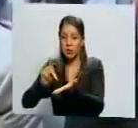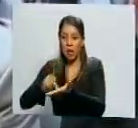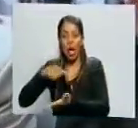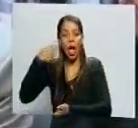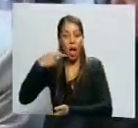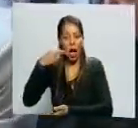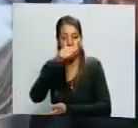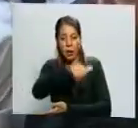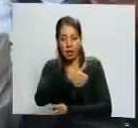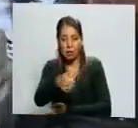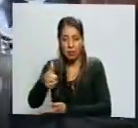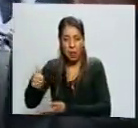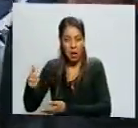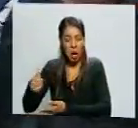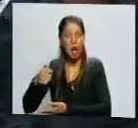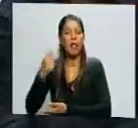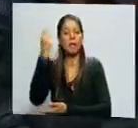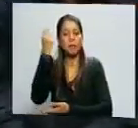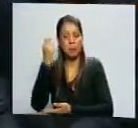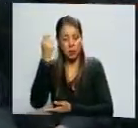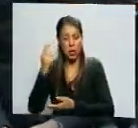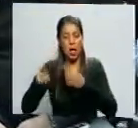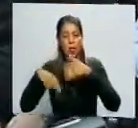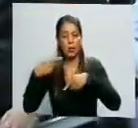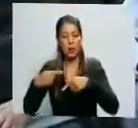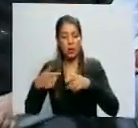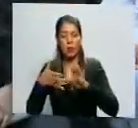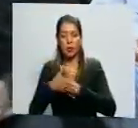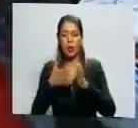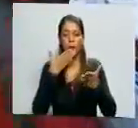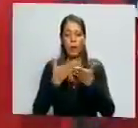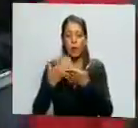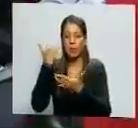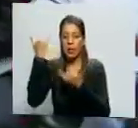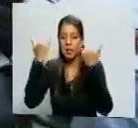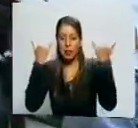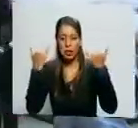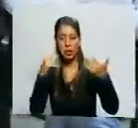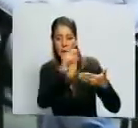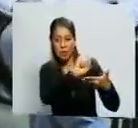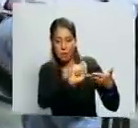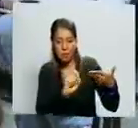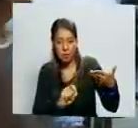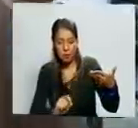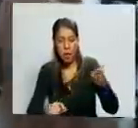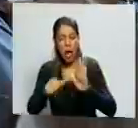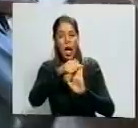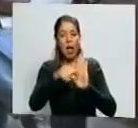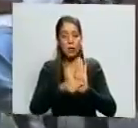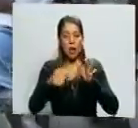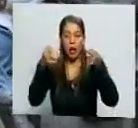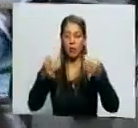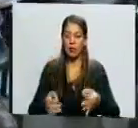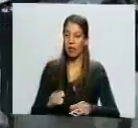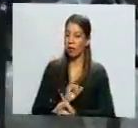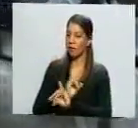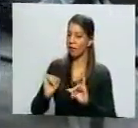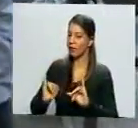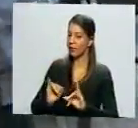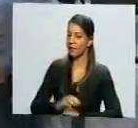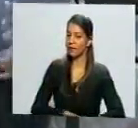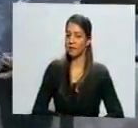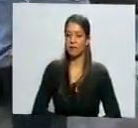que participaron en la sesión, así como cada una de las propuestas que hayan sido expresadas. Es todo, ciudadana